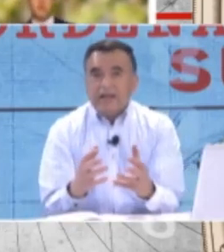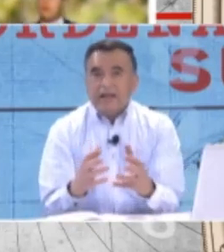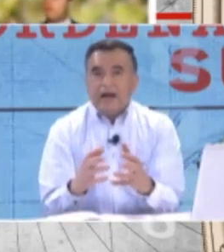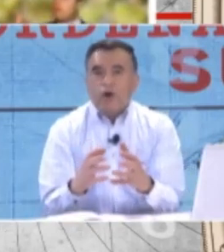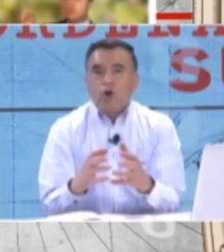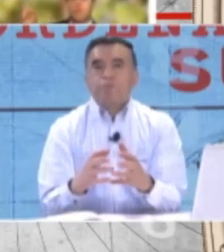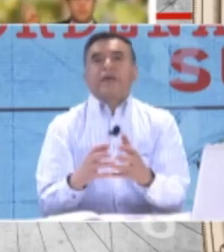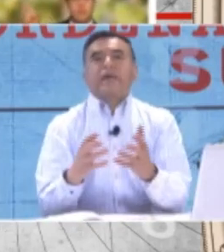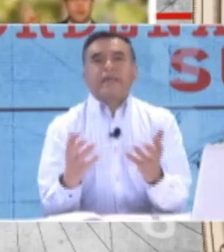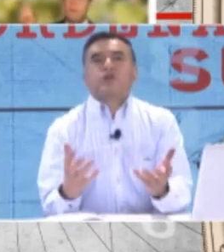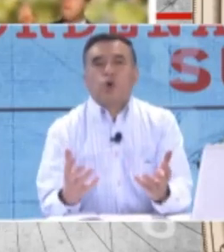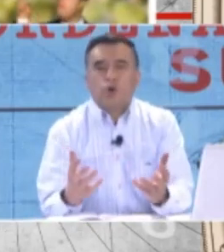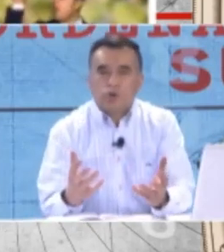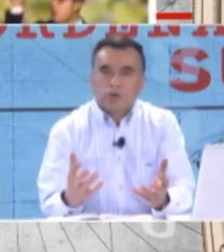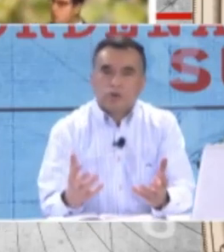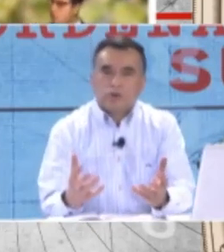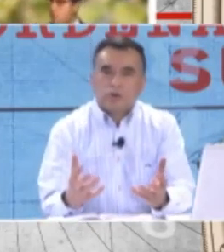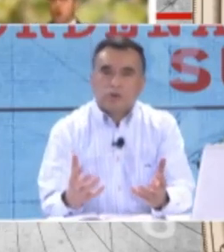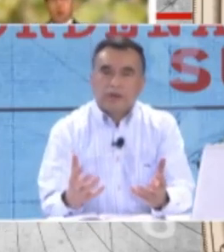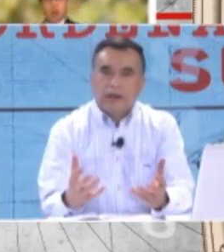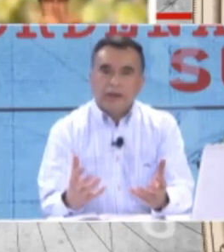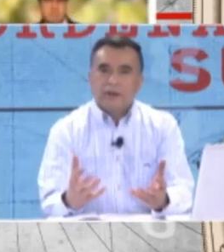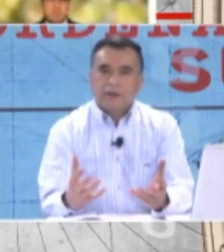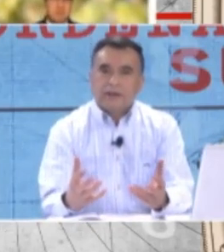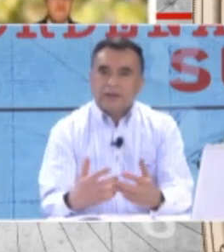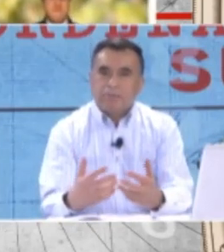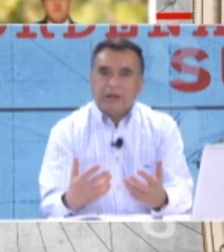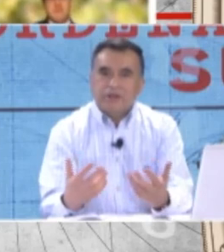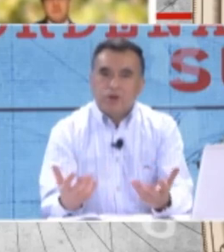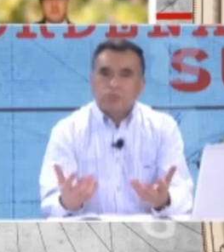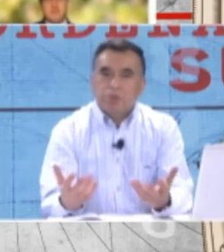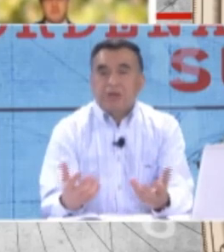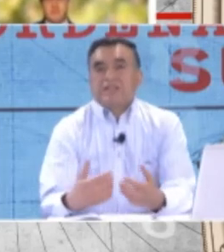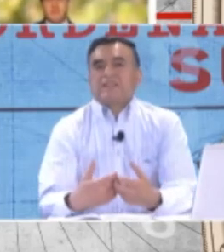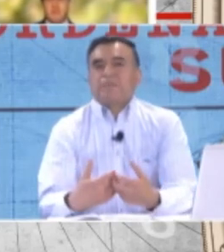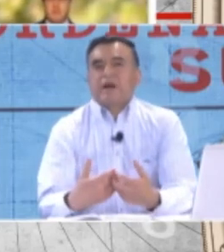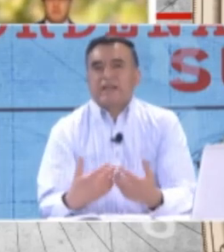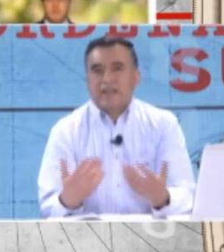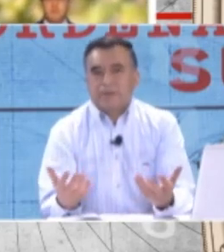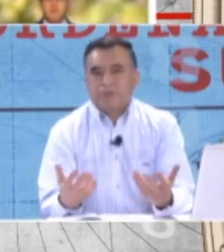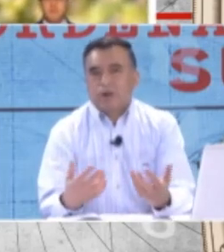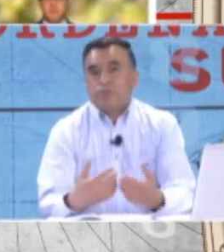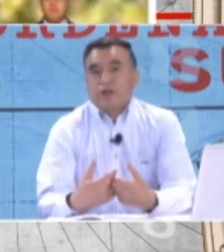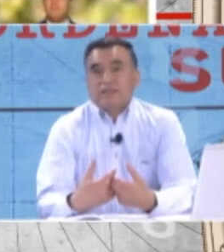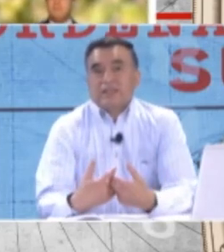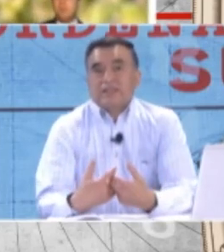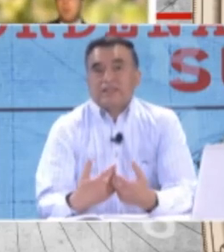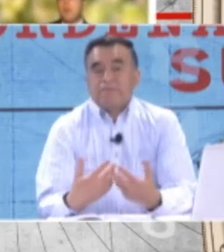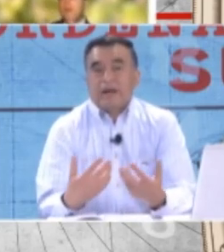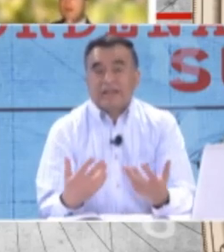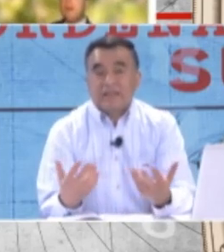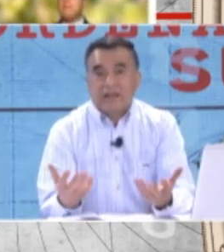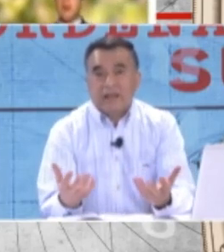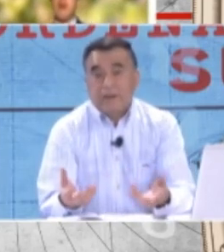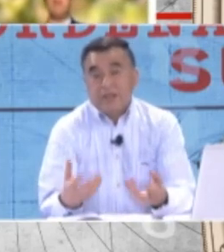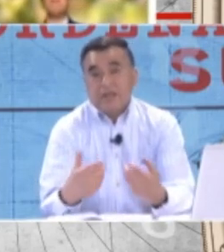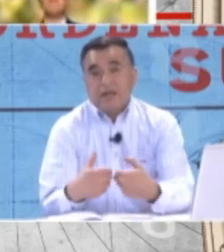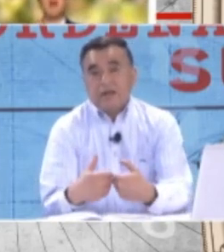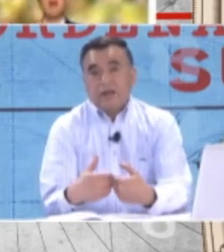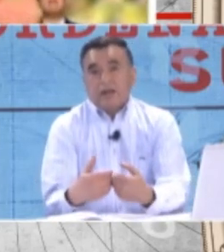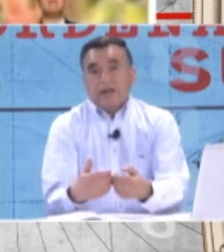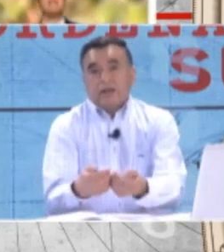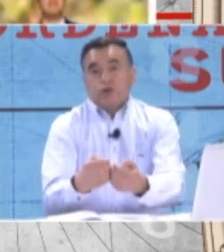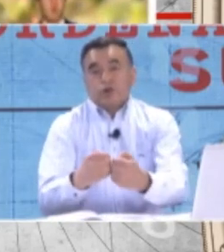indígena era objeto de desaparición, podía desaparecer, se lo podía hacer desaparecer en la